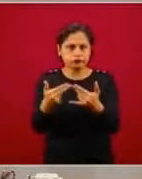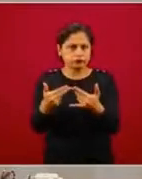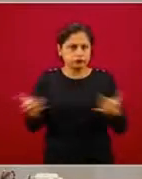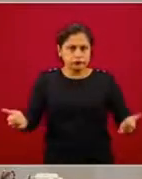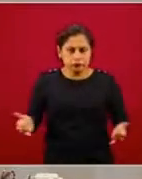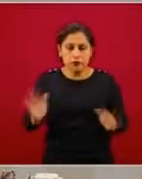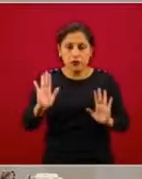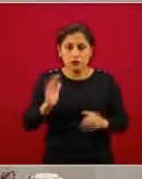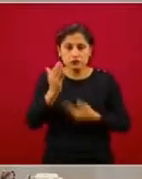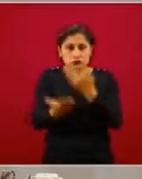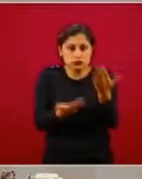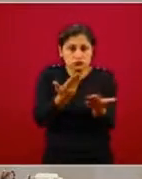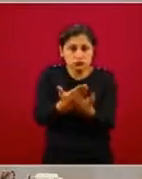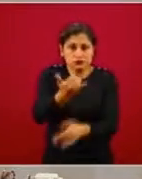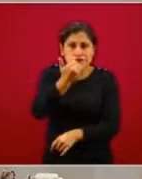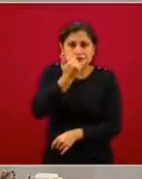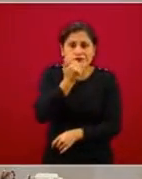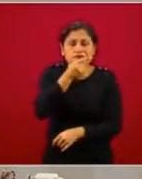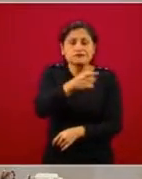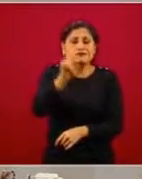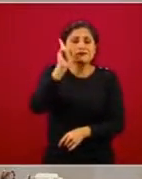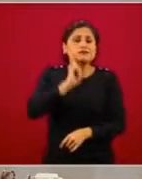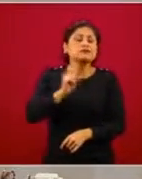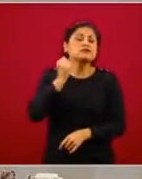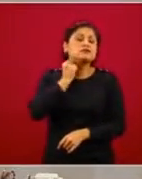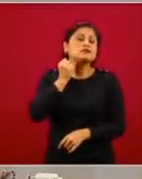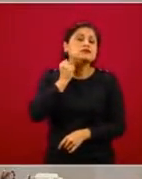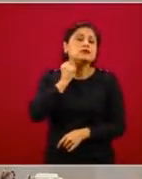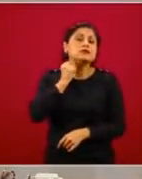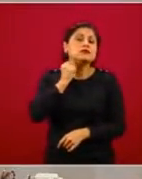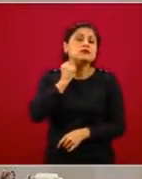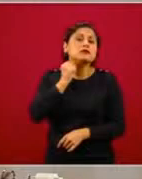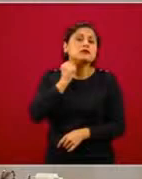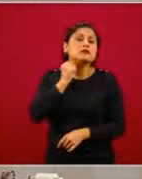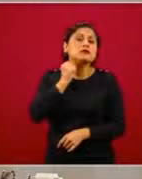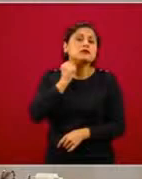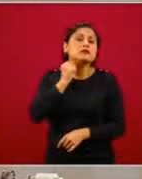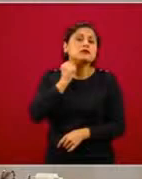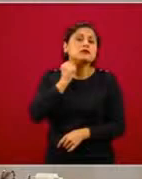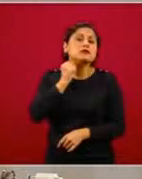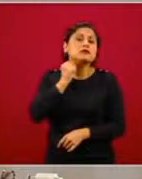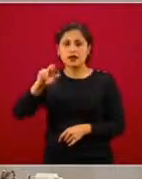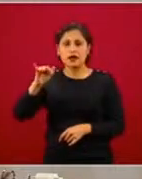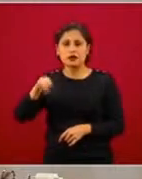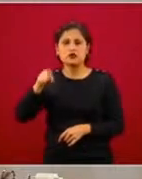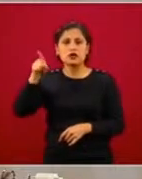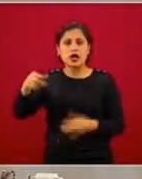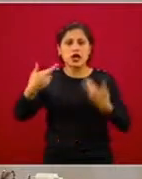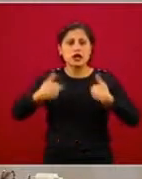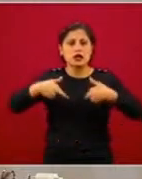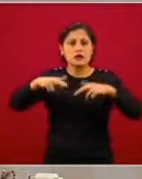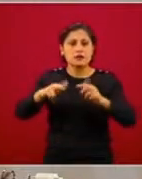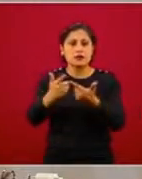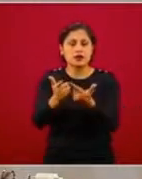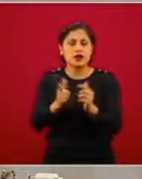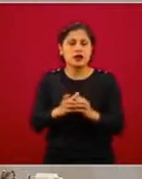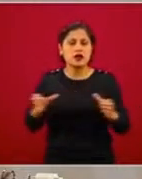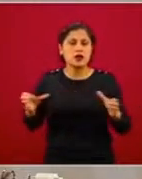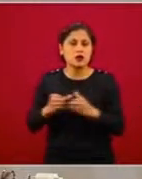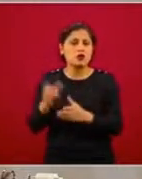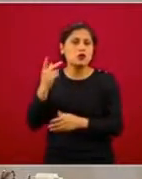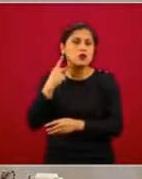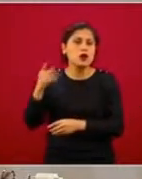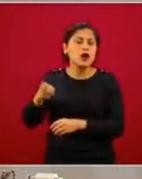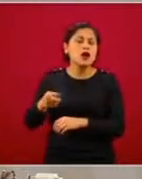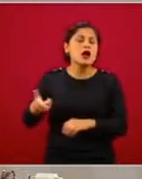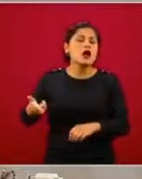disculpa a la I would senadora like to Alejandra ask Noemí Reynoso you Sánchez, to apologize legisladora, to me, senadora, Alejandra representante nacional Reynosa, por